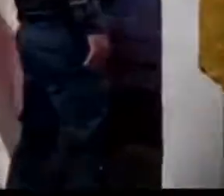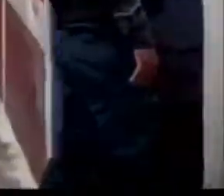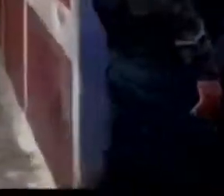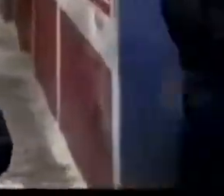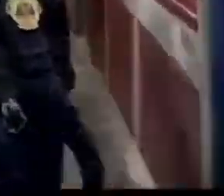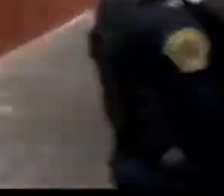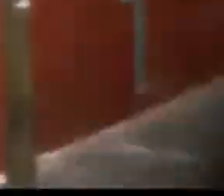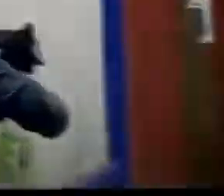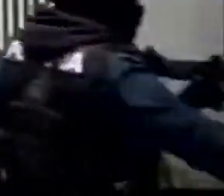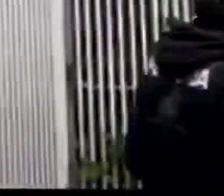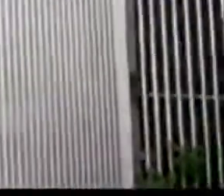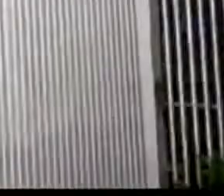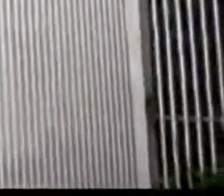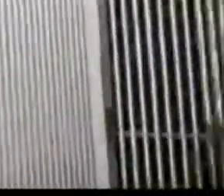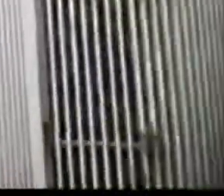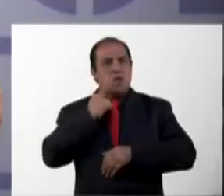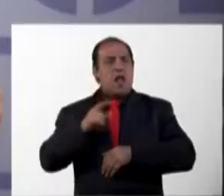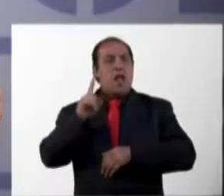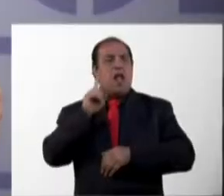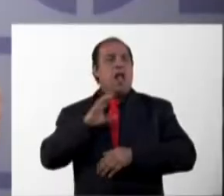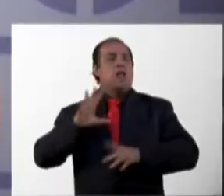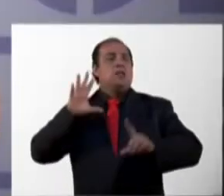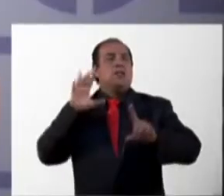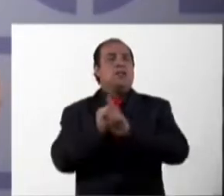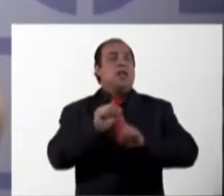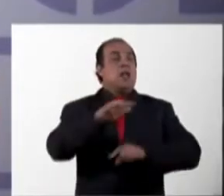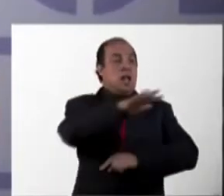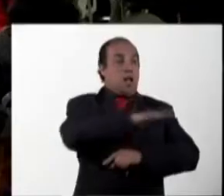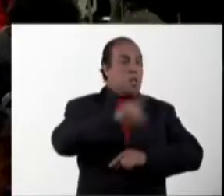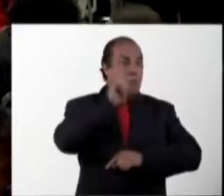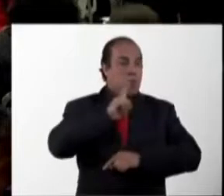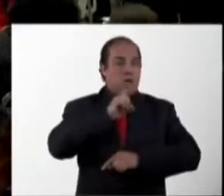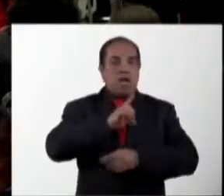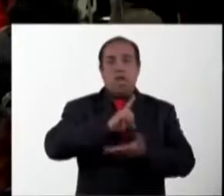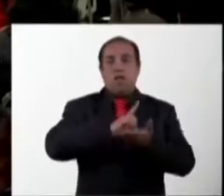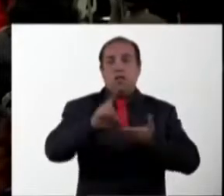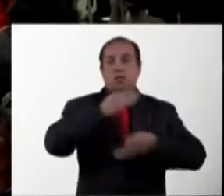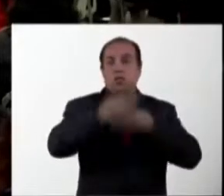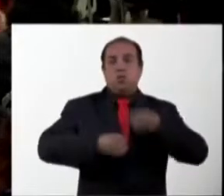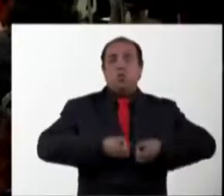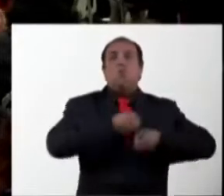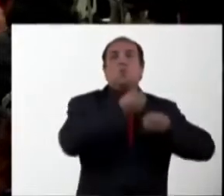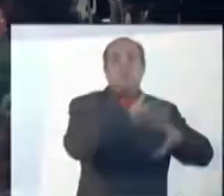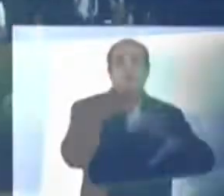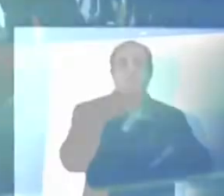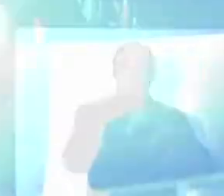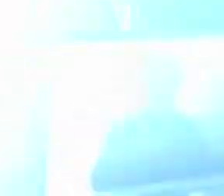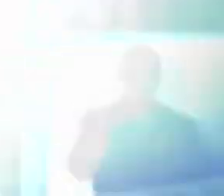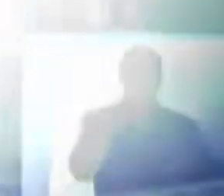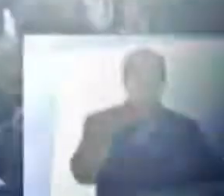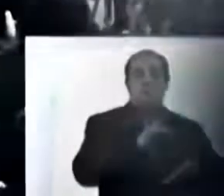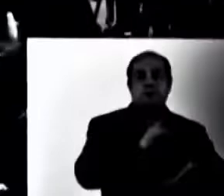por completo la visión de género en la policía capitalina. Con información de Ricardo Vitela, Imagen.